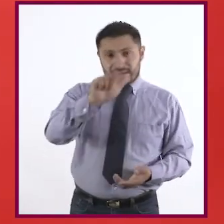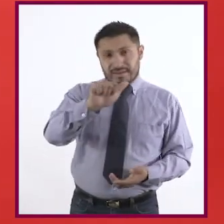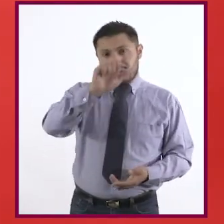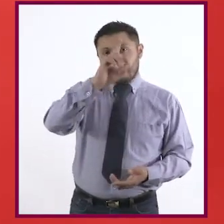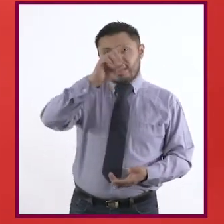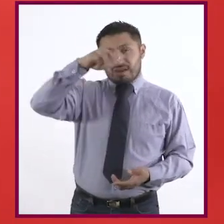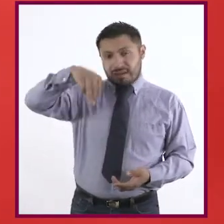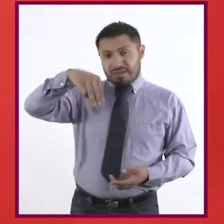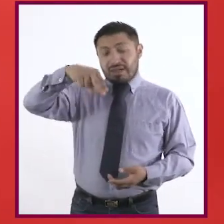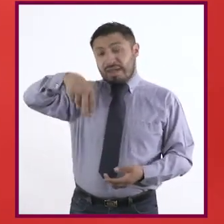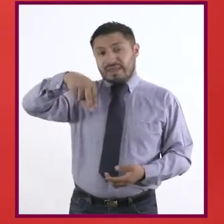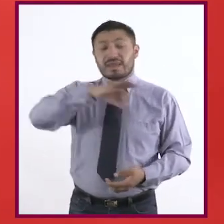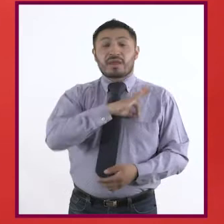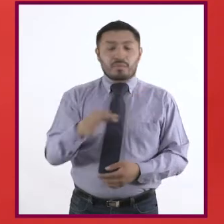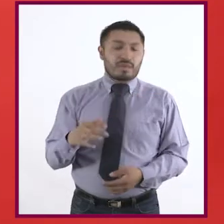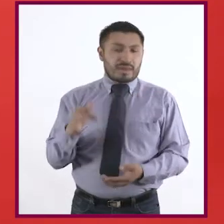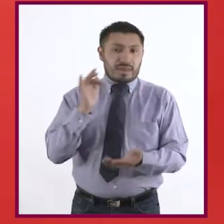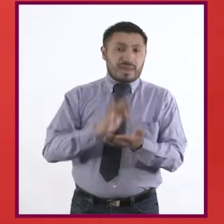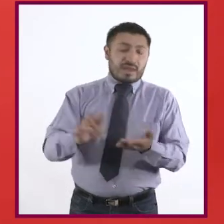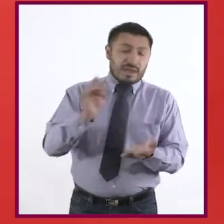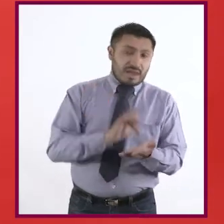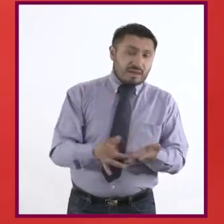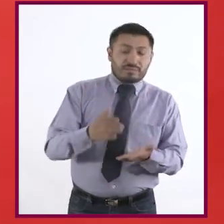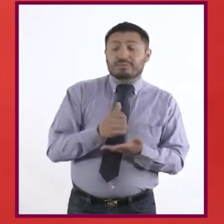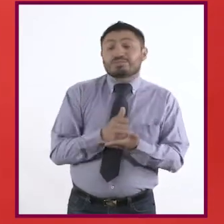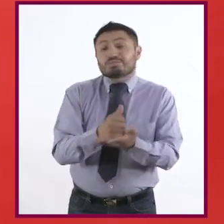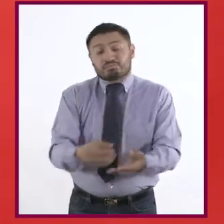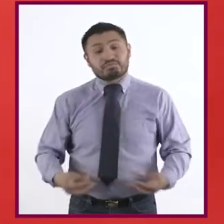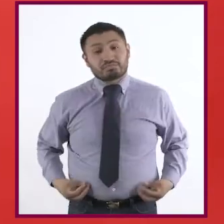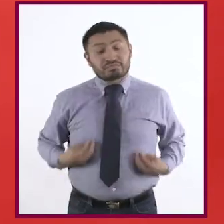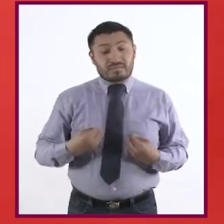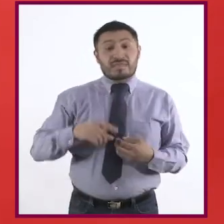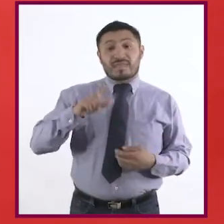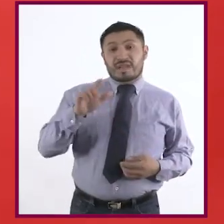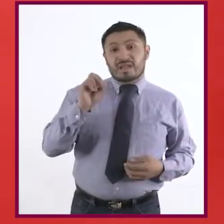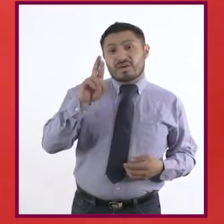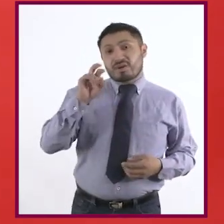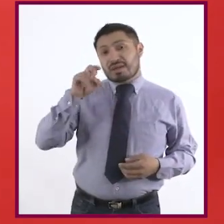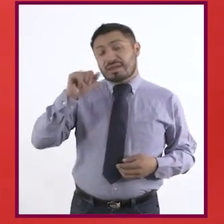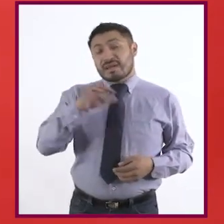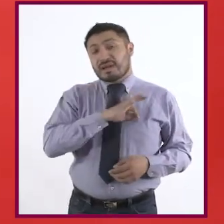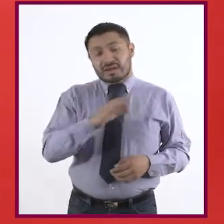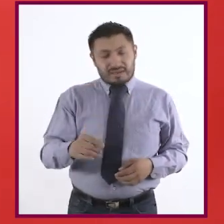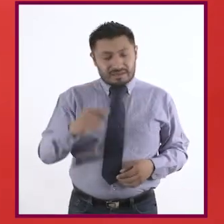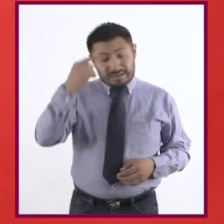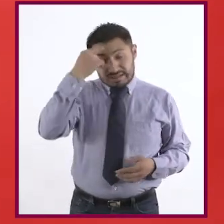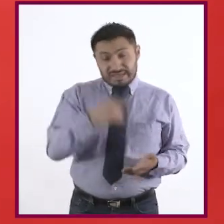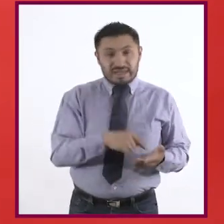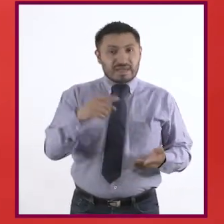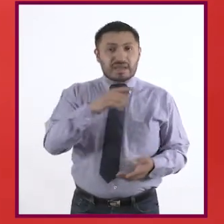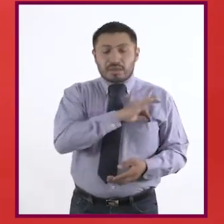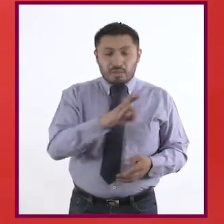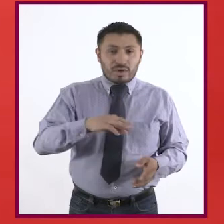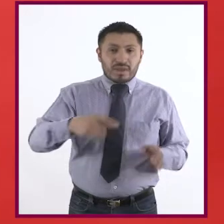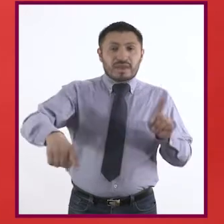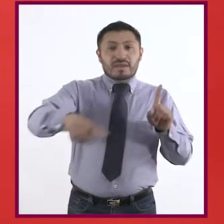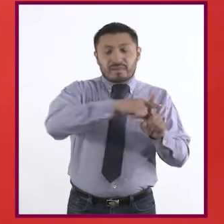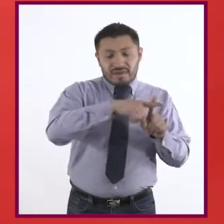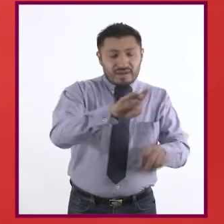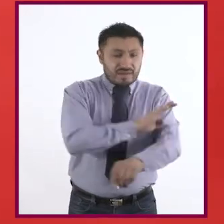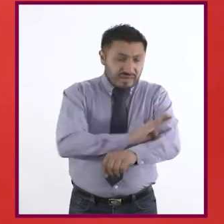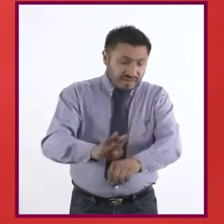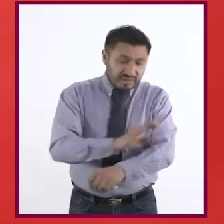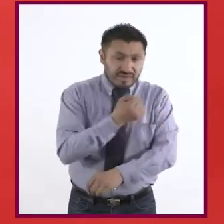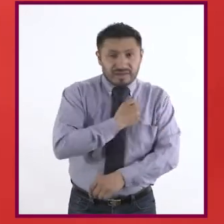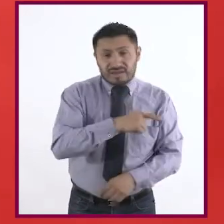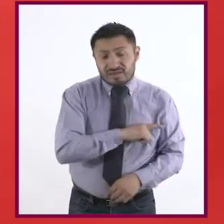y Lorena nos comenta que se puede hacer en pro de la salud. Sobre la última pregunta de este bloque, de si